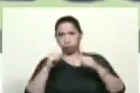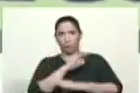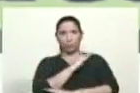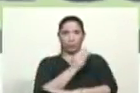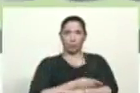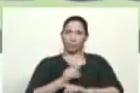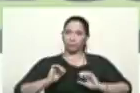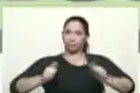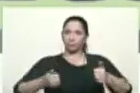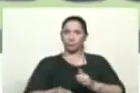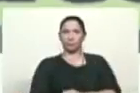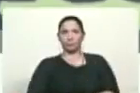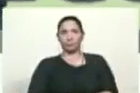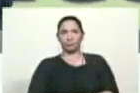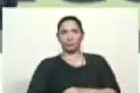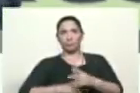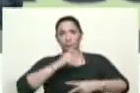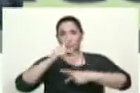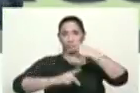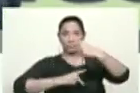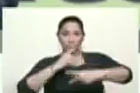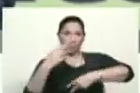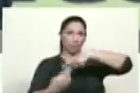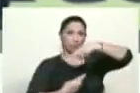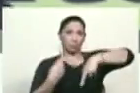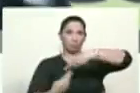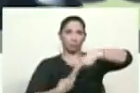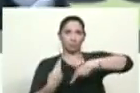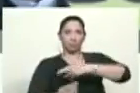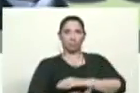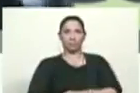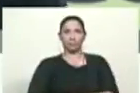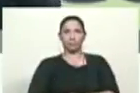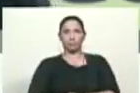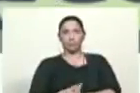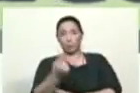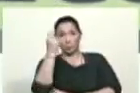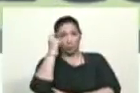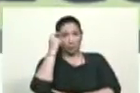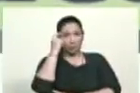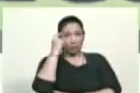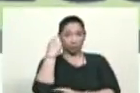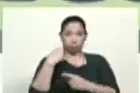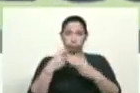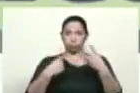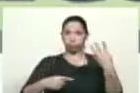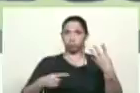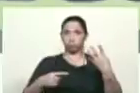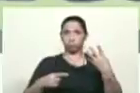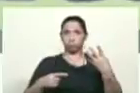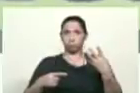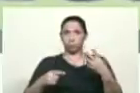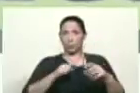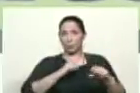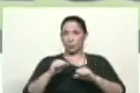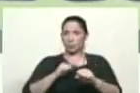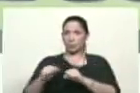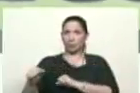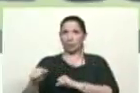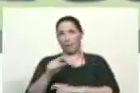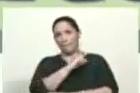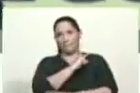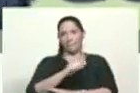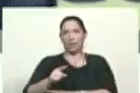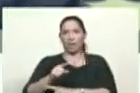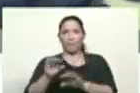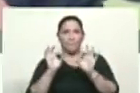iniciando el programa revolucionario. Un día, entre varias acciones, le mandaron a aquel momento